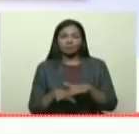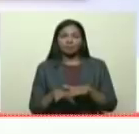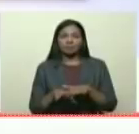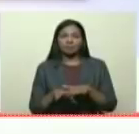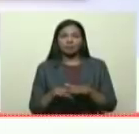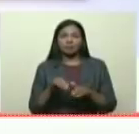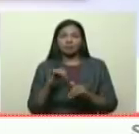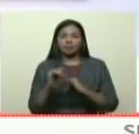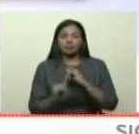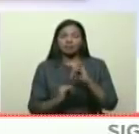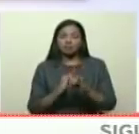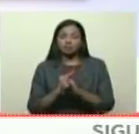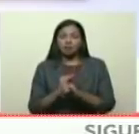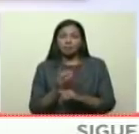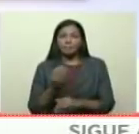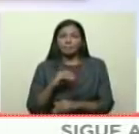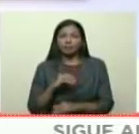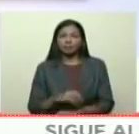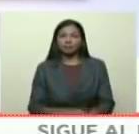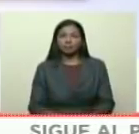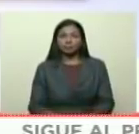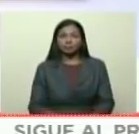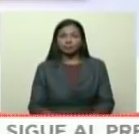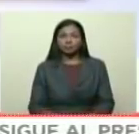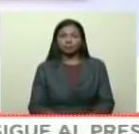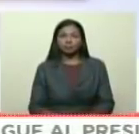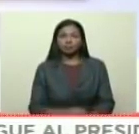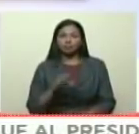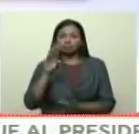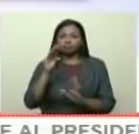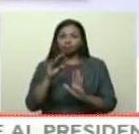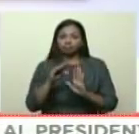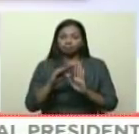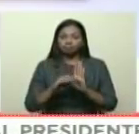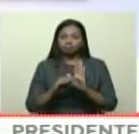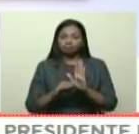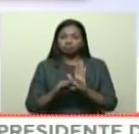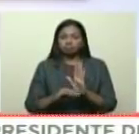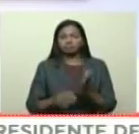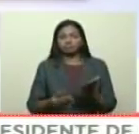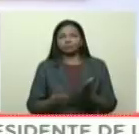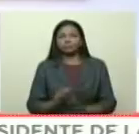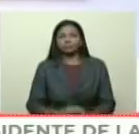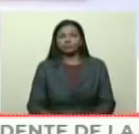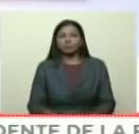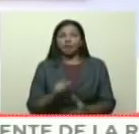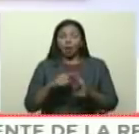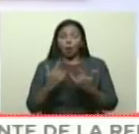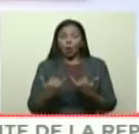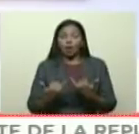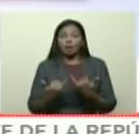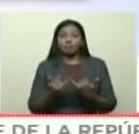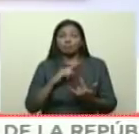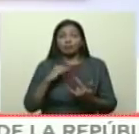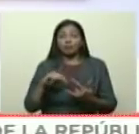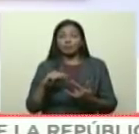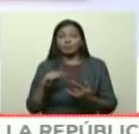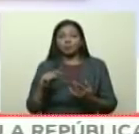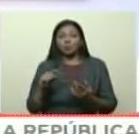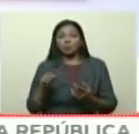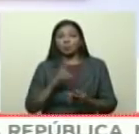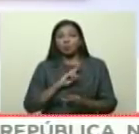importación, entonces va menguando la cosa. Ahora la tenemos una industria